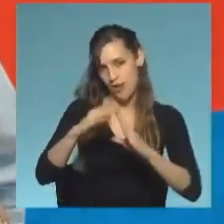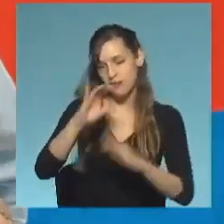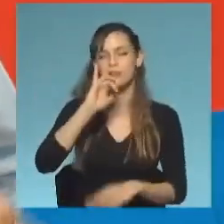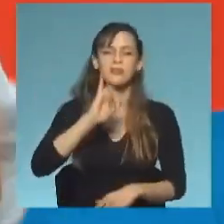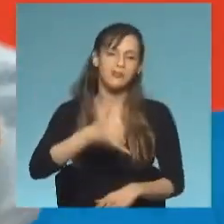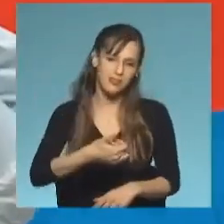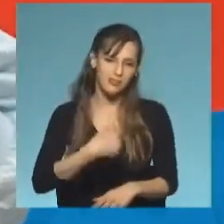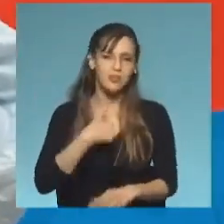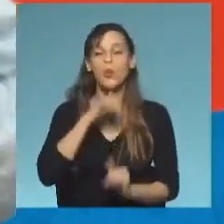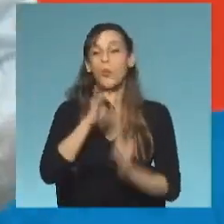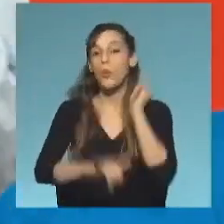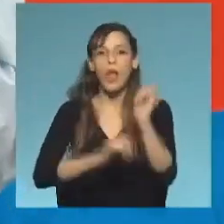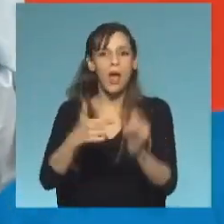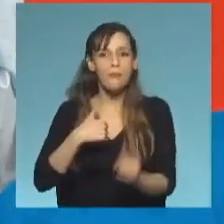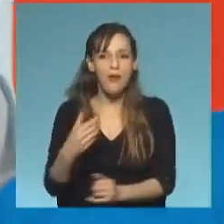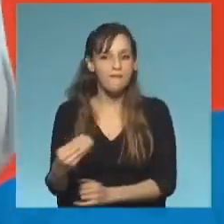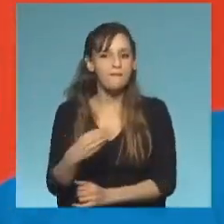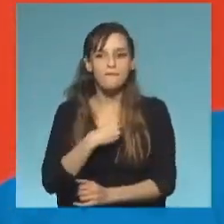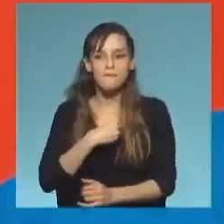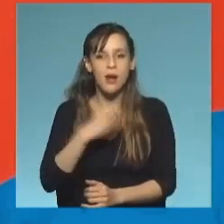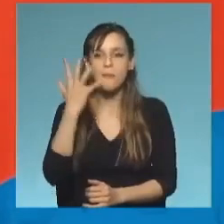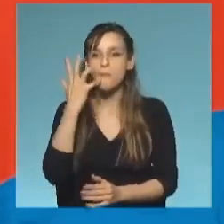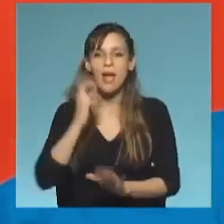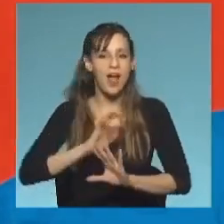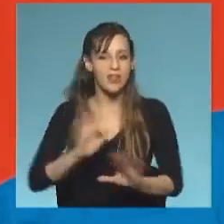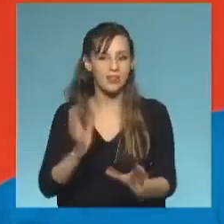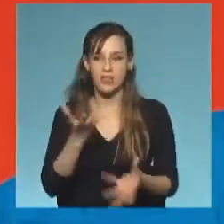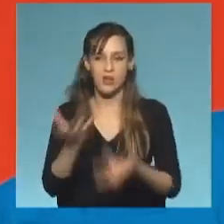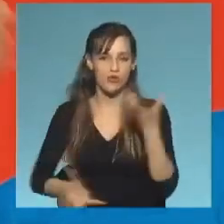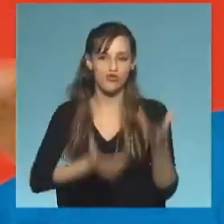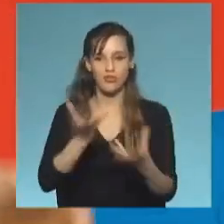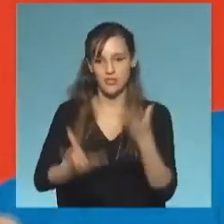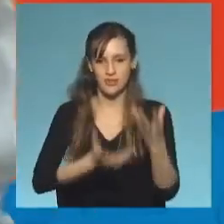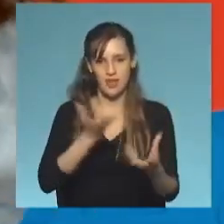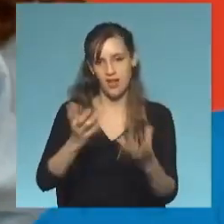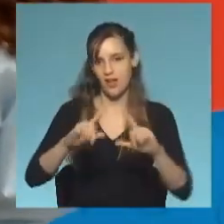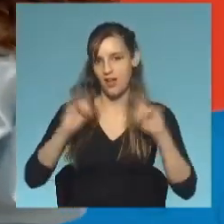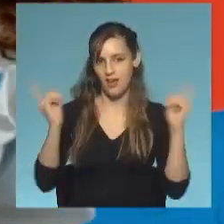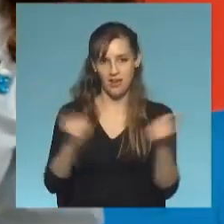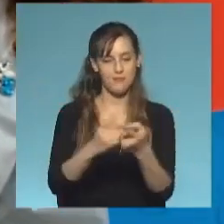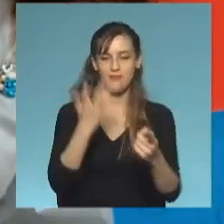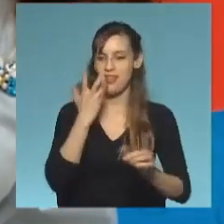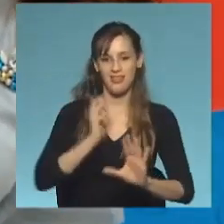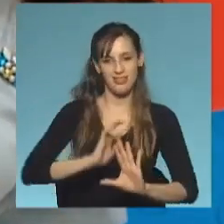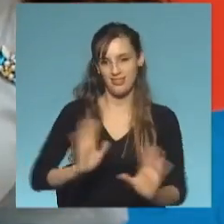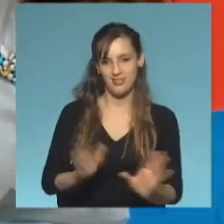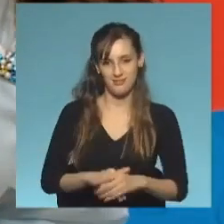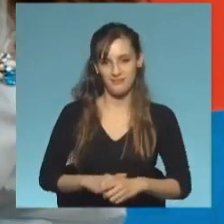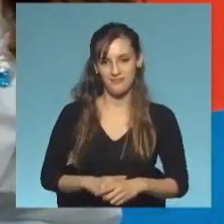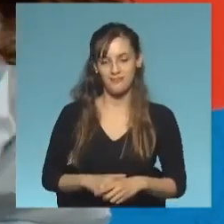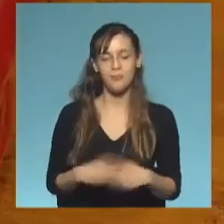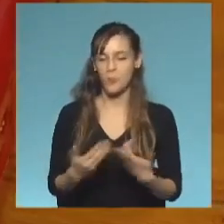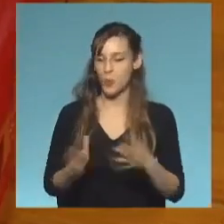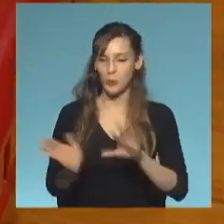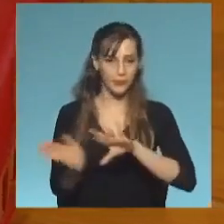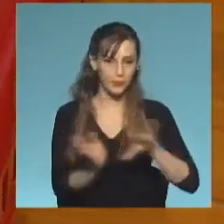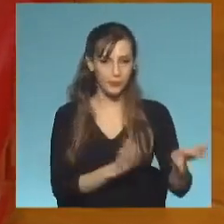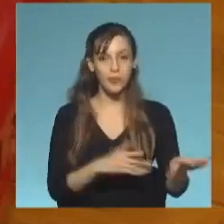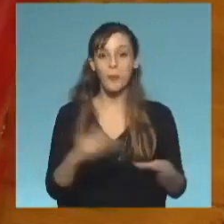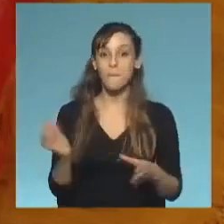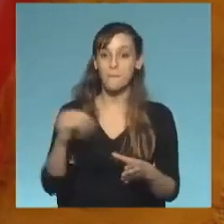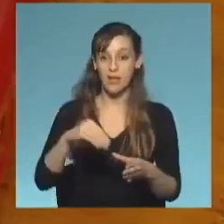mi gran amor es la gastronomía, por eso me dediqué a la sommelería, pero sí, totalmente. Y el gallet, sí, es verdad. Bueno, y agregamos el